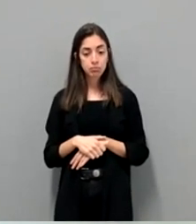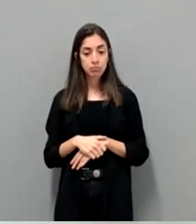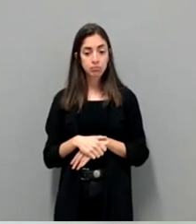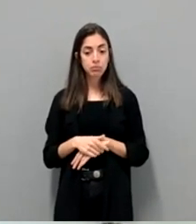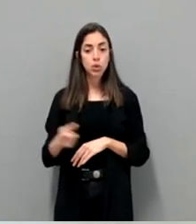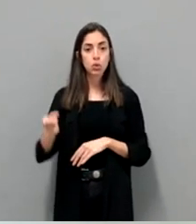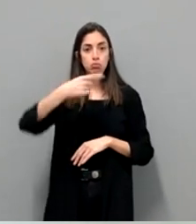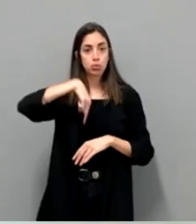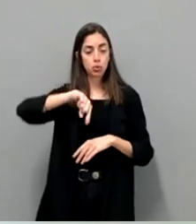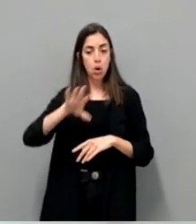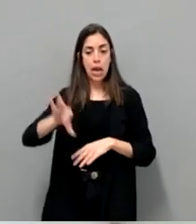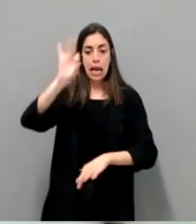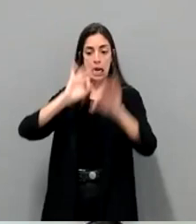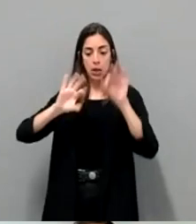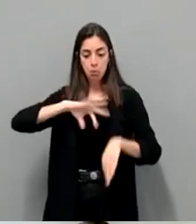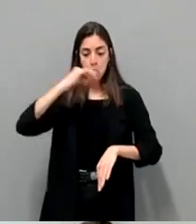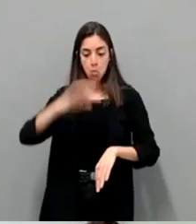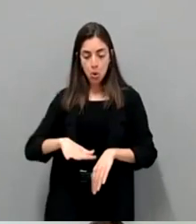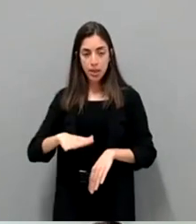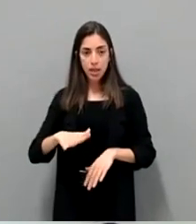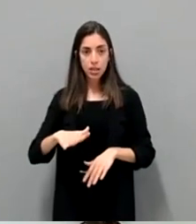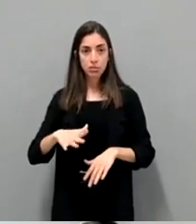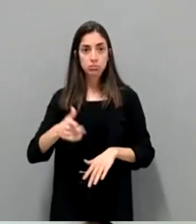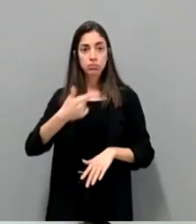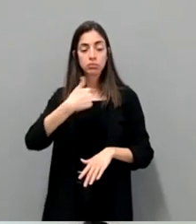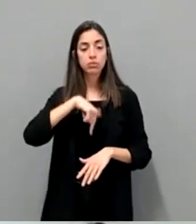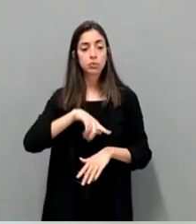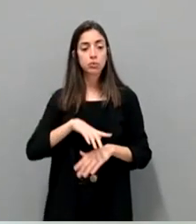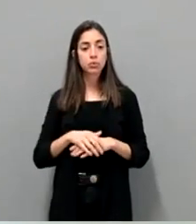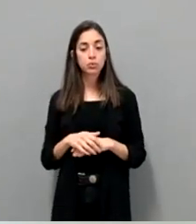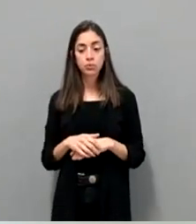Poder elegir. ¿Cómo queremos vivir?